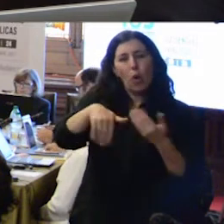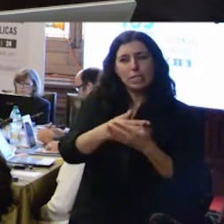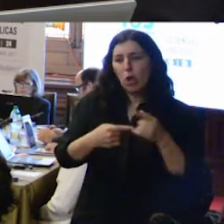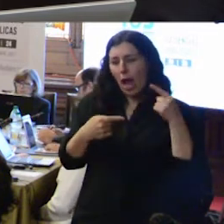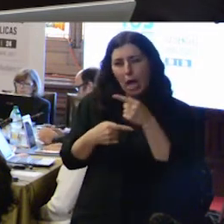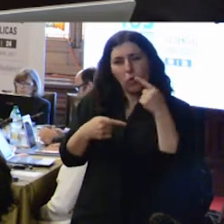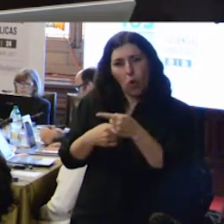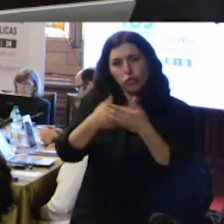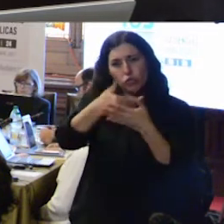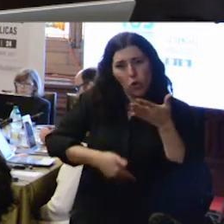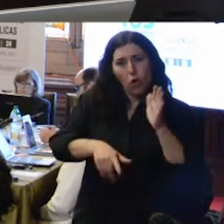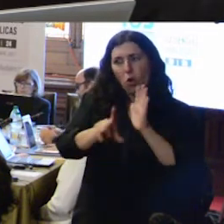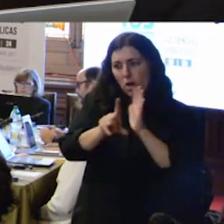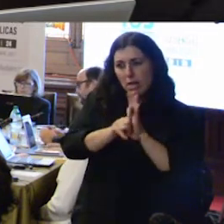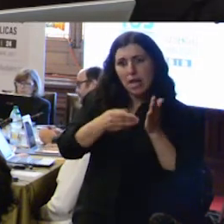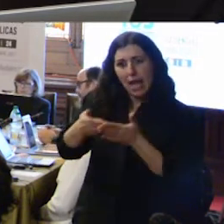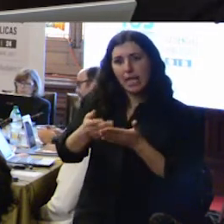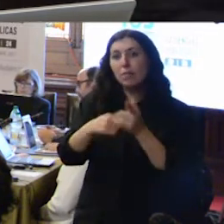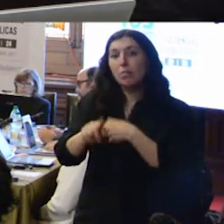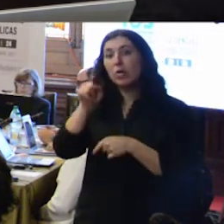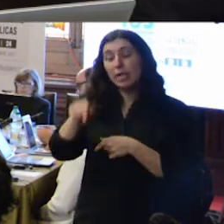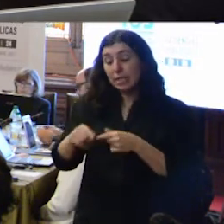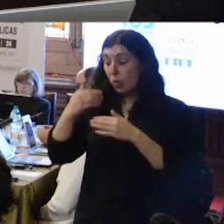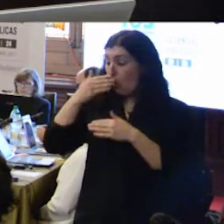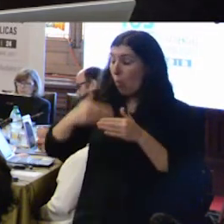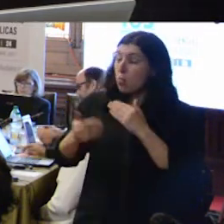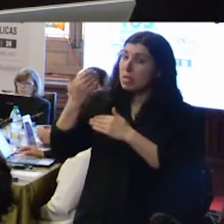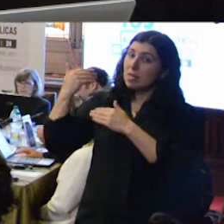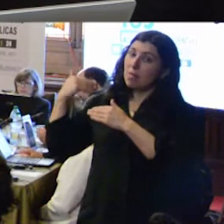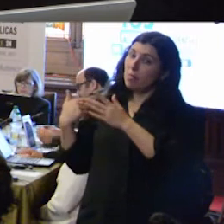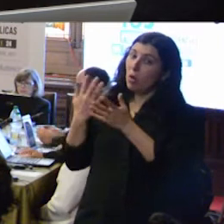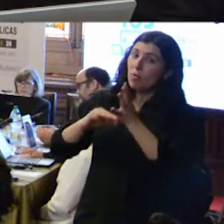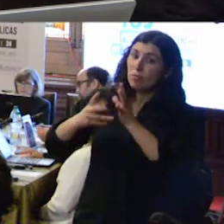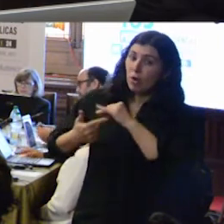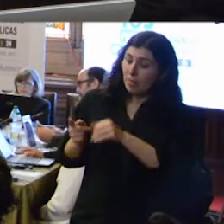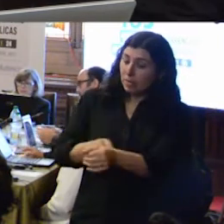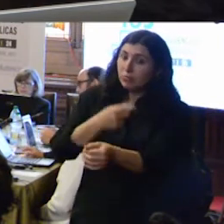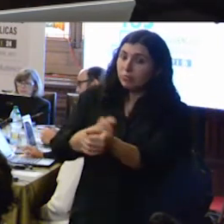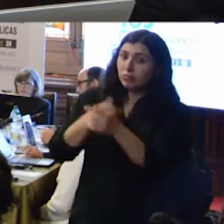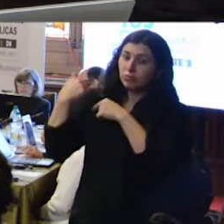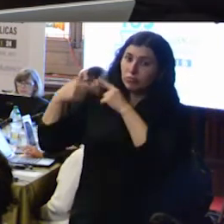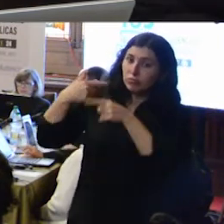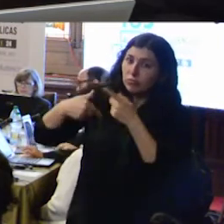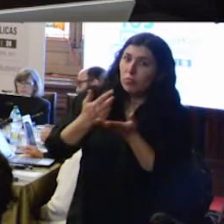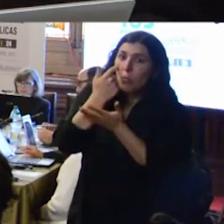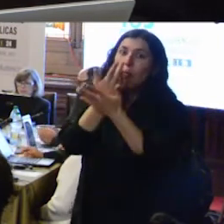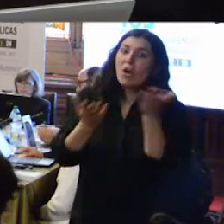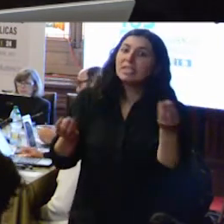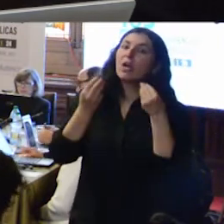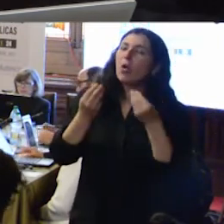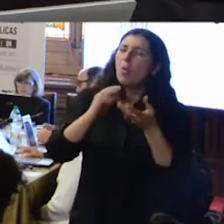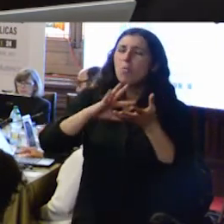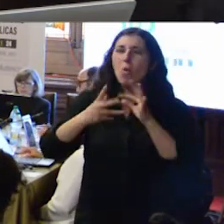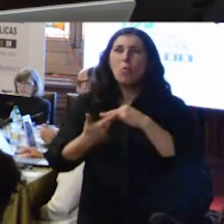del hostigamiento por ser la última ola de intimidación jurídica y económica, que claramente refleja el